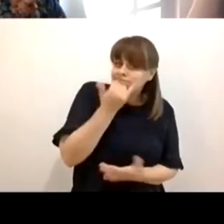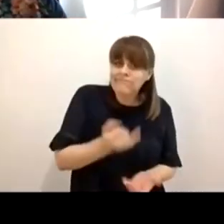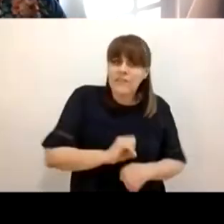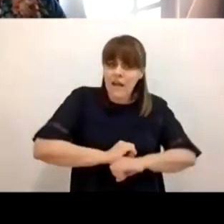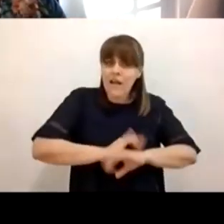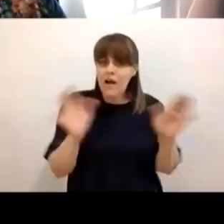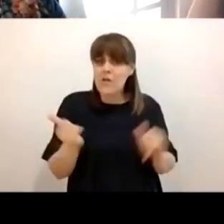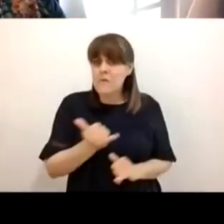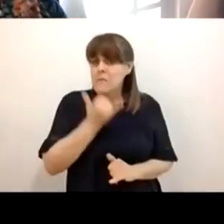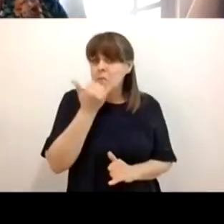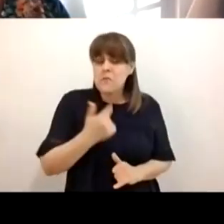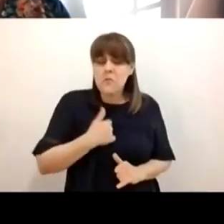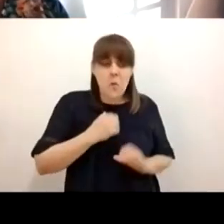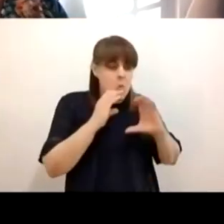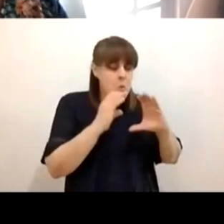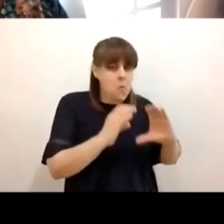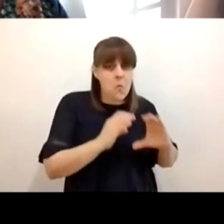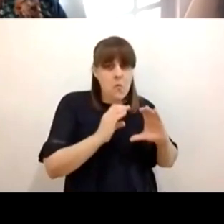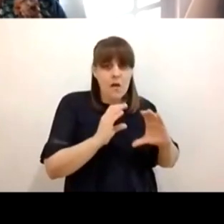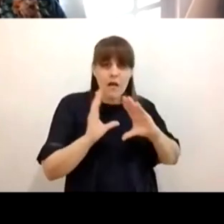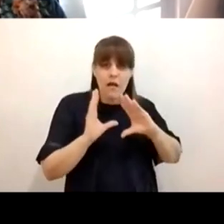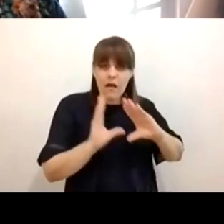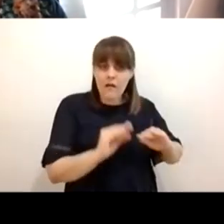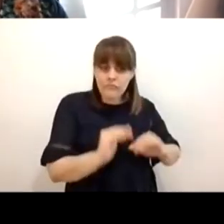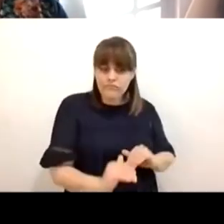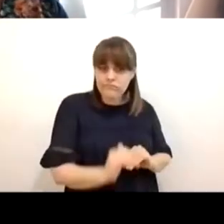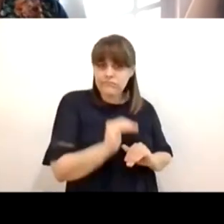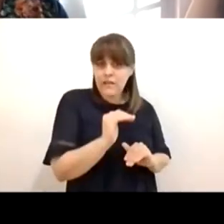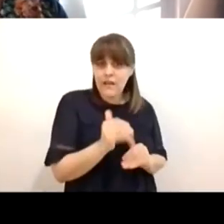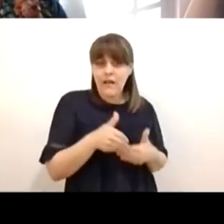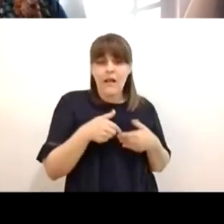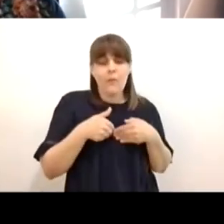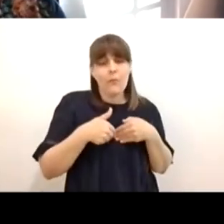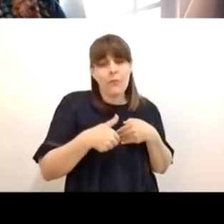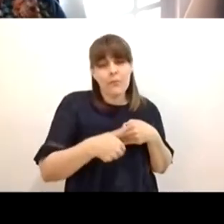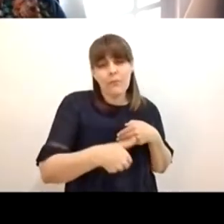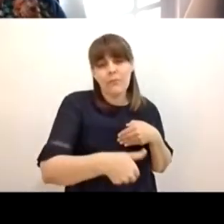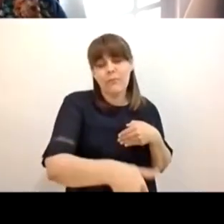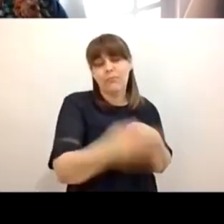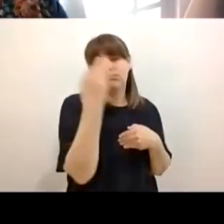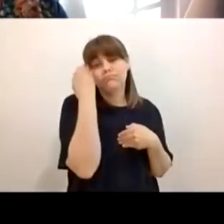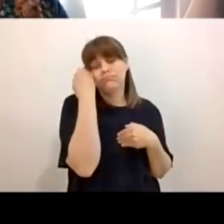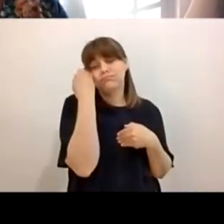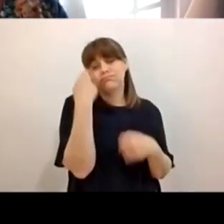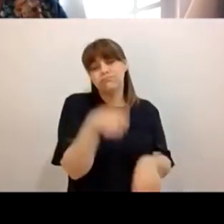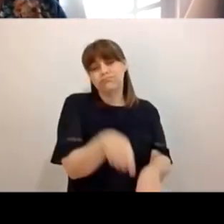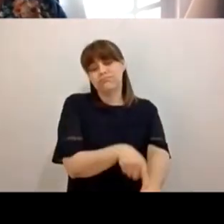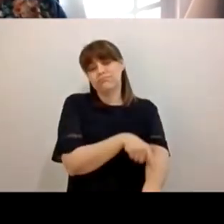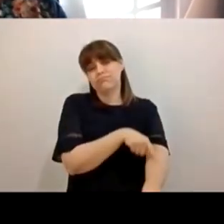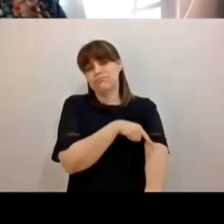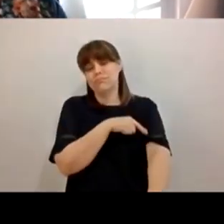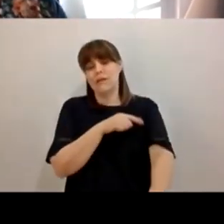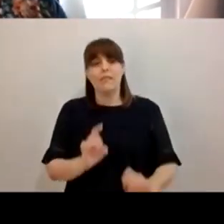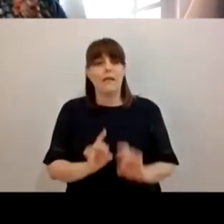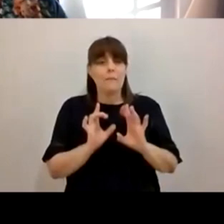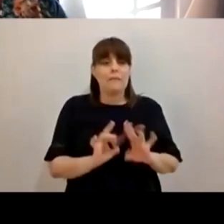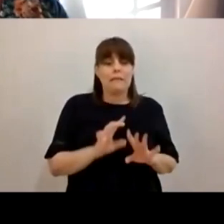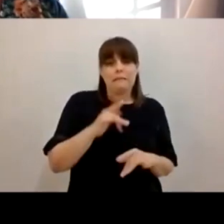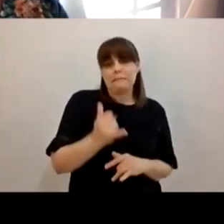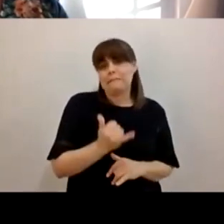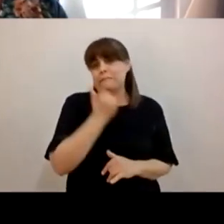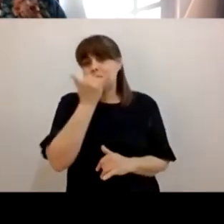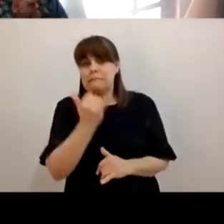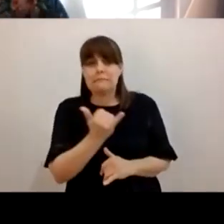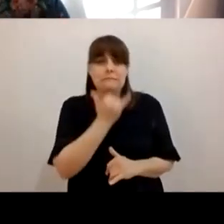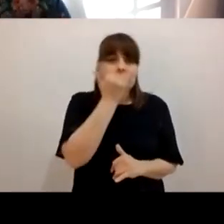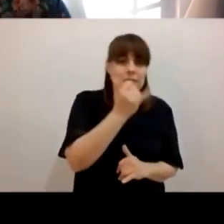crianza es un camino largo donde todo el tiempo nos estamos tropezando con nosotros mismos y donde en el